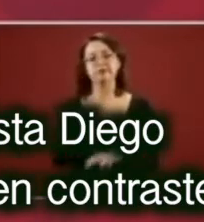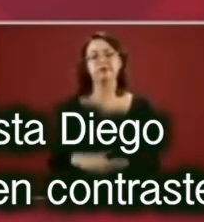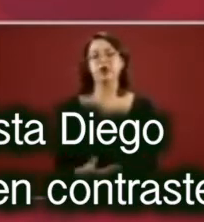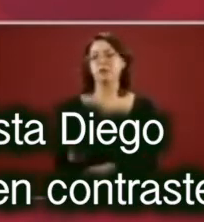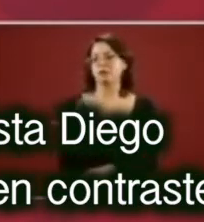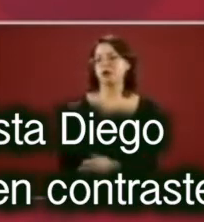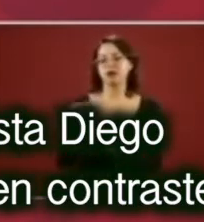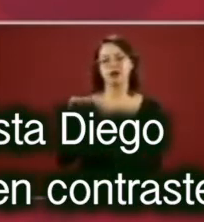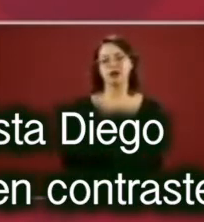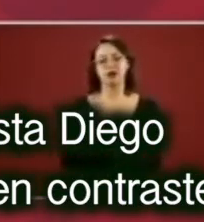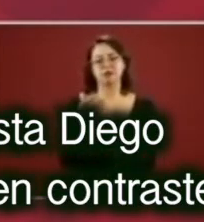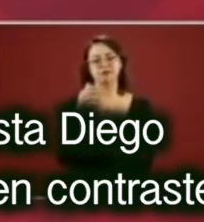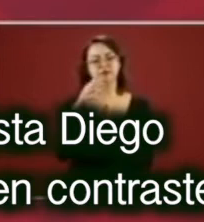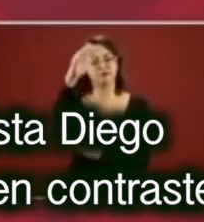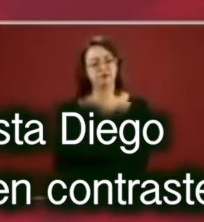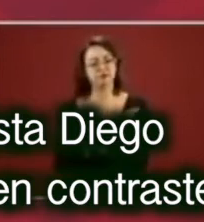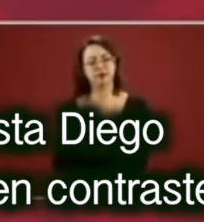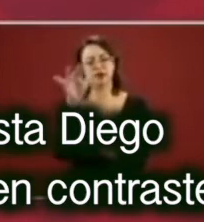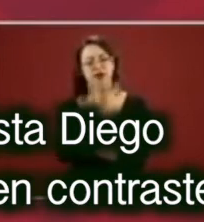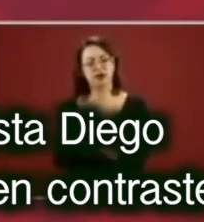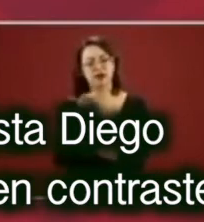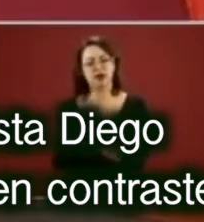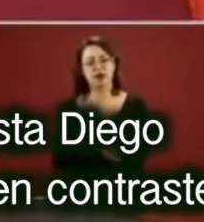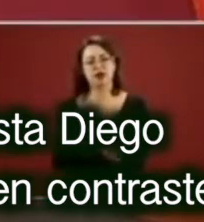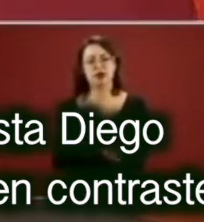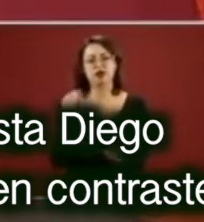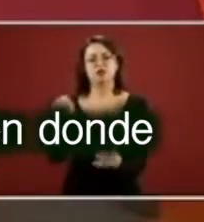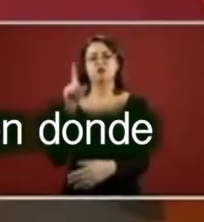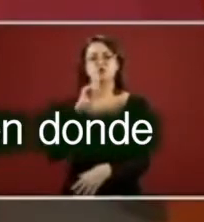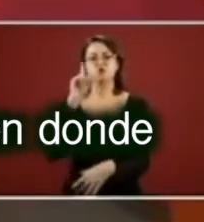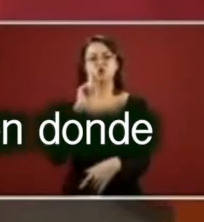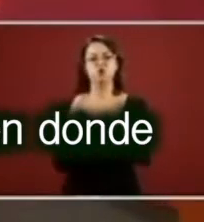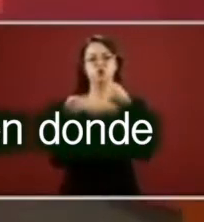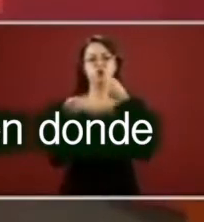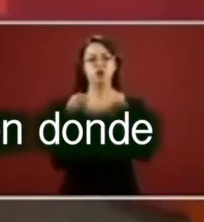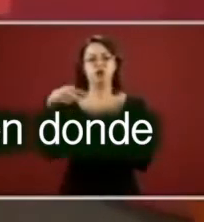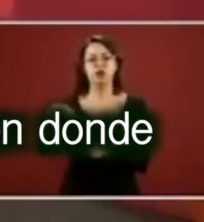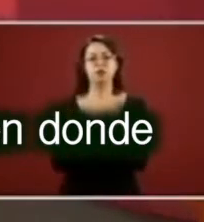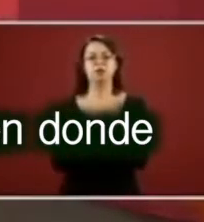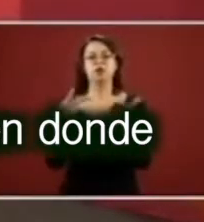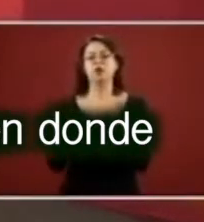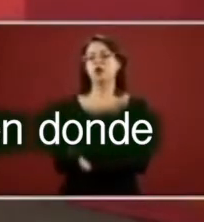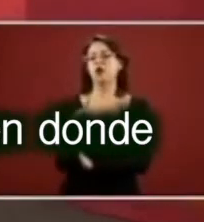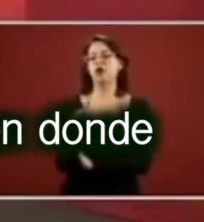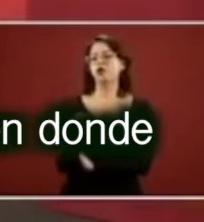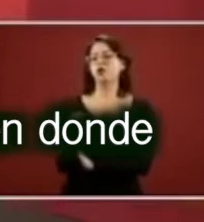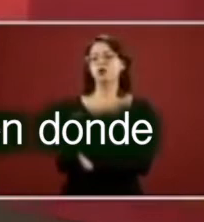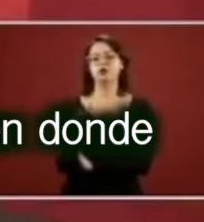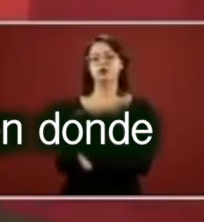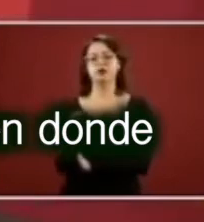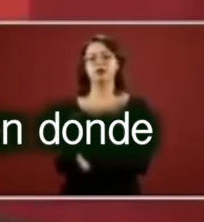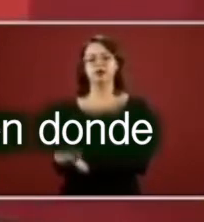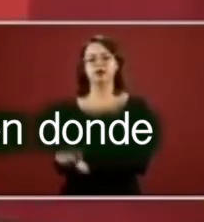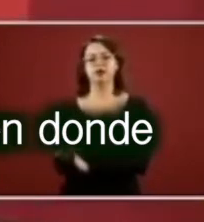el panista Diego Sinue Rodríguez, les está moviendo todo, pues en contraste, hay estados como Durango, Nayarit o Sinaloa,